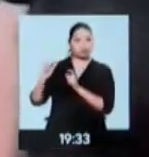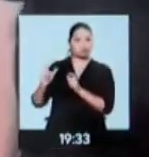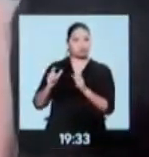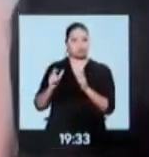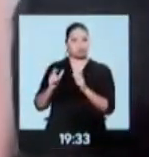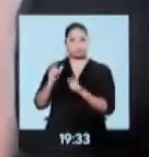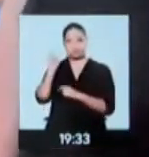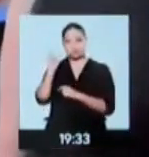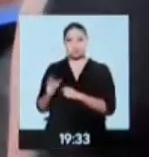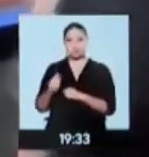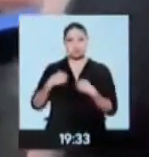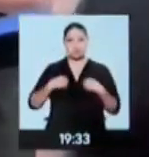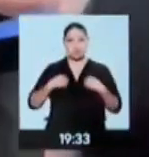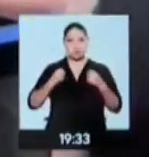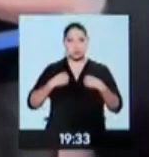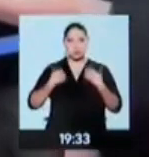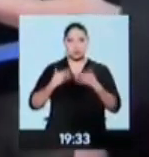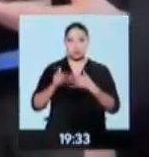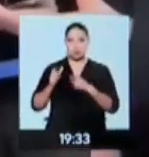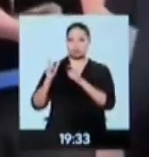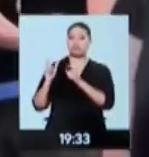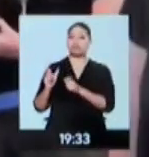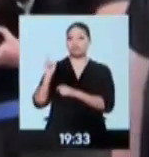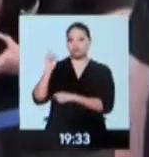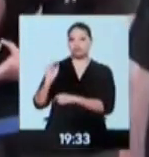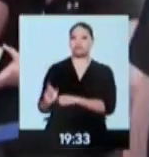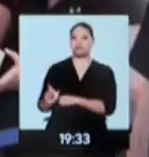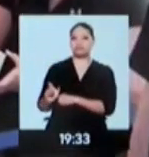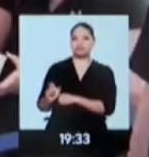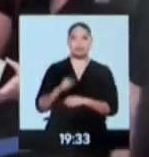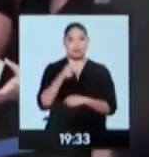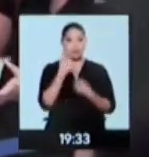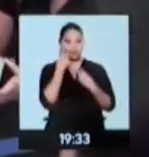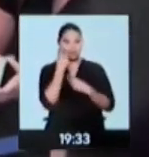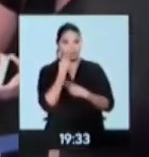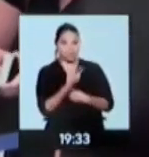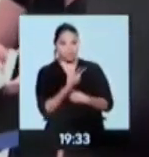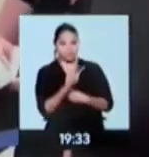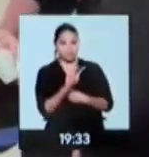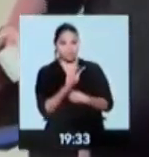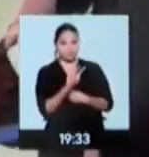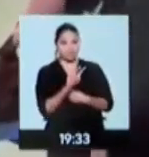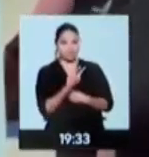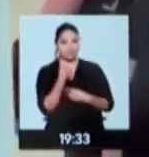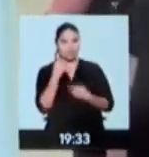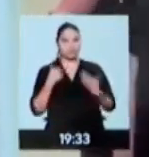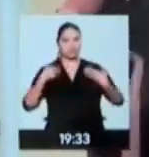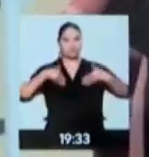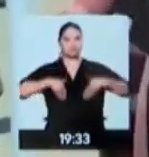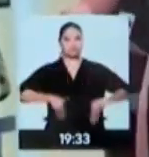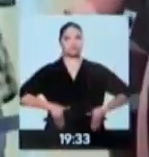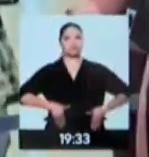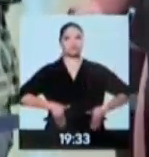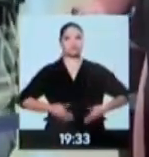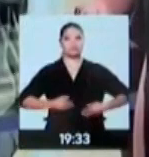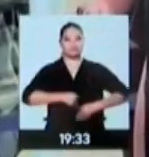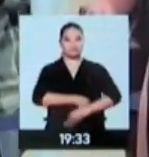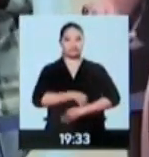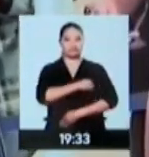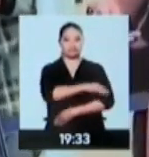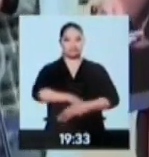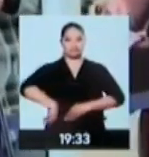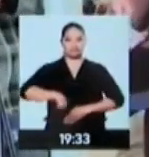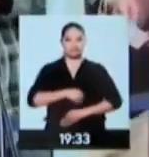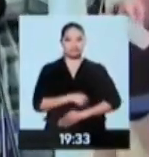Carp. ¿No? Ella, en este momento, se encuentra en Estados Unidos. Tengo entendido que no